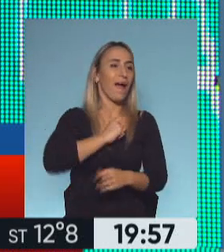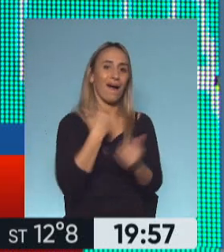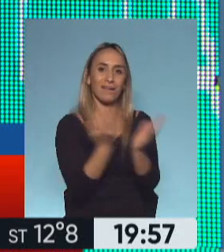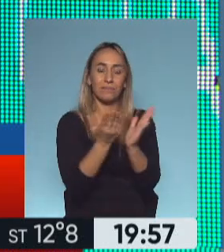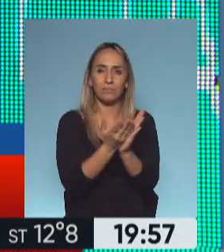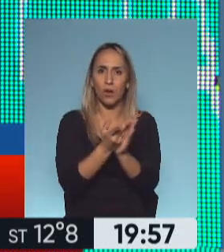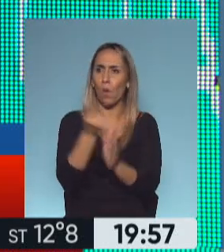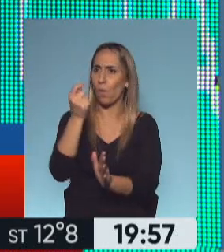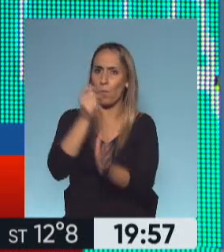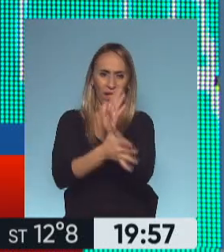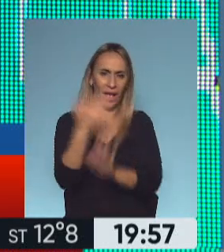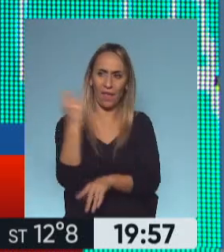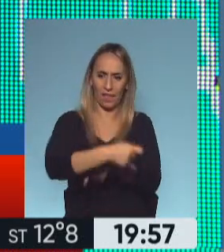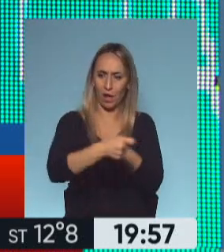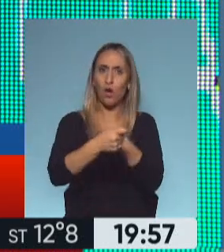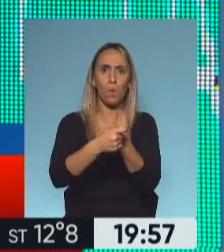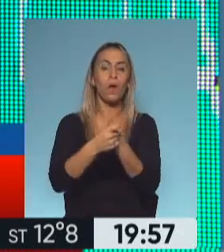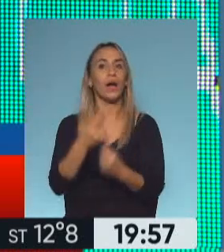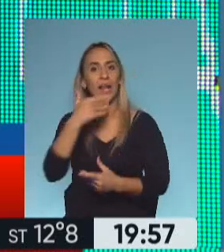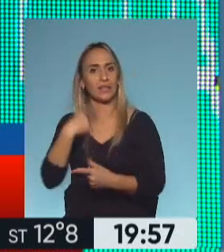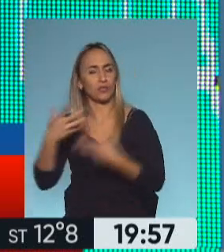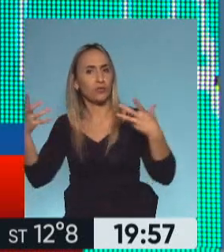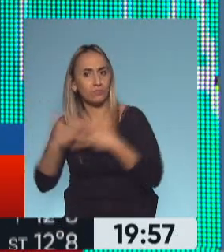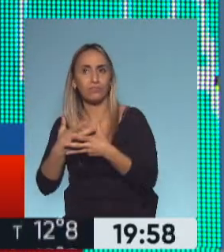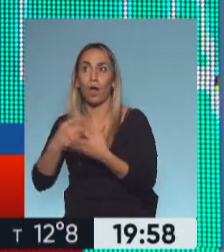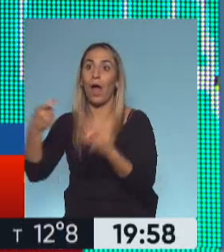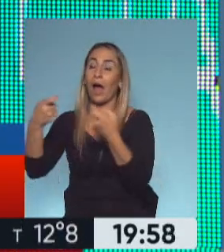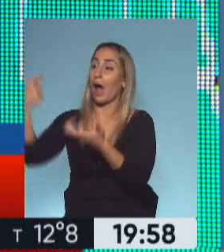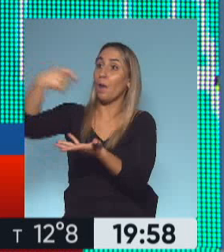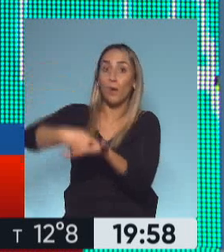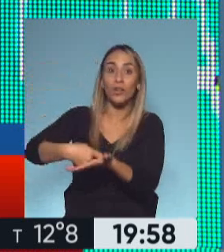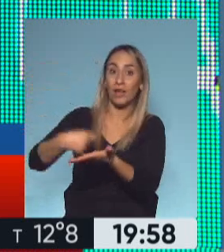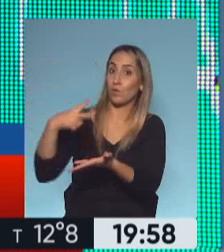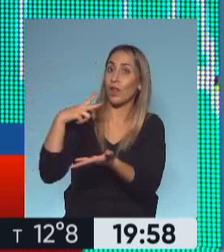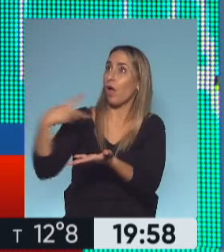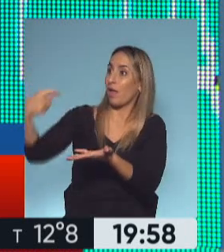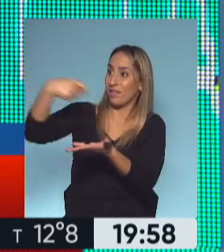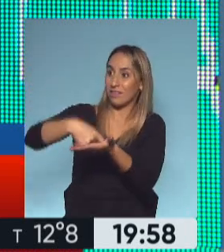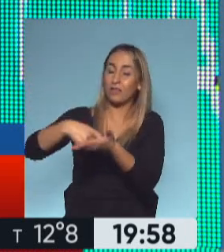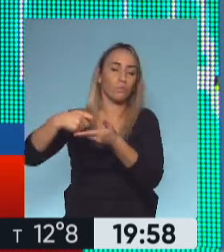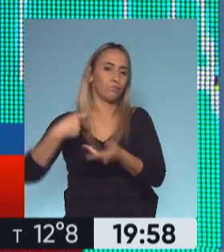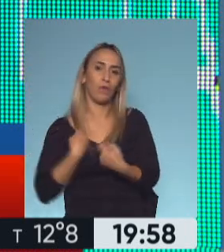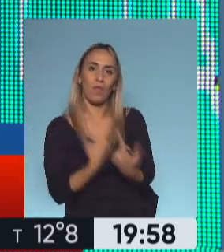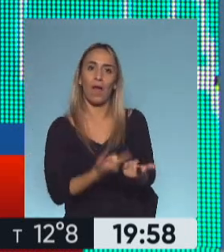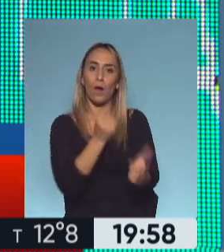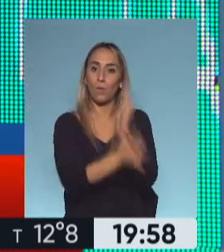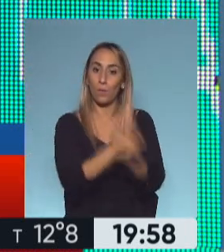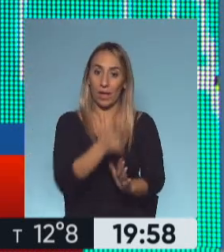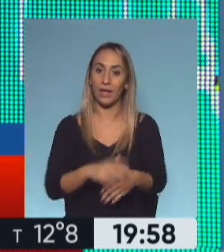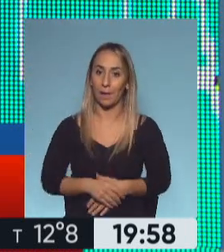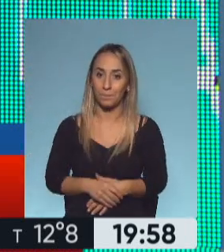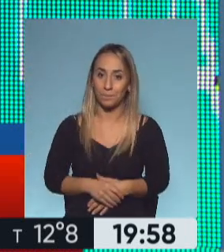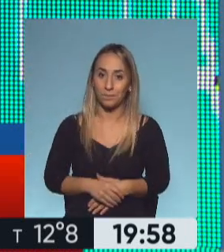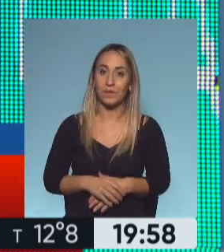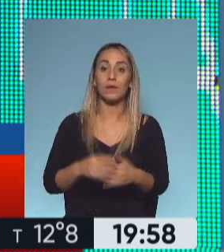aporte solidario. El 25% de lo que pagaron esos señores muy ricos de la Argentina va a poder generar oportunidades para